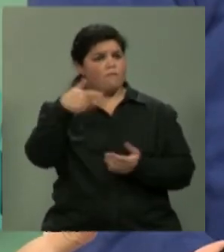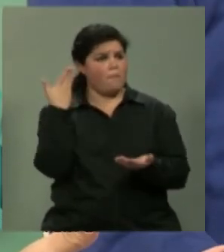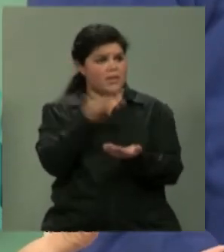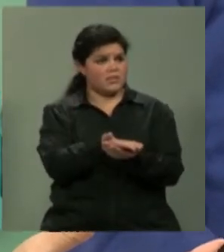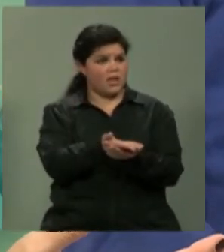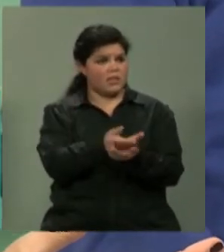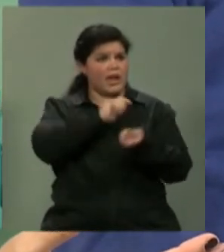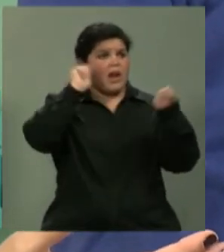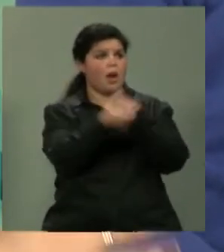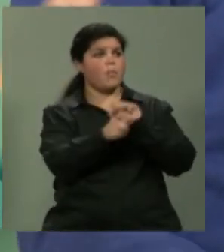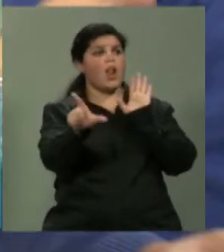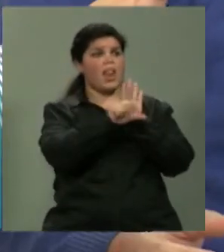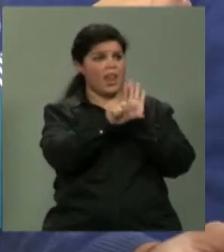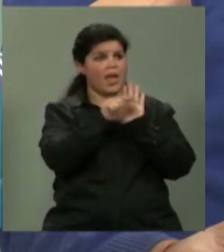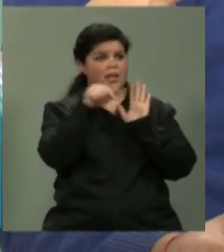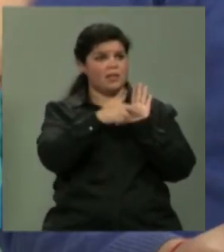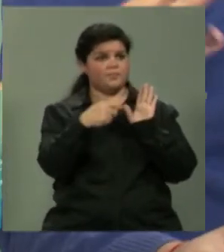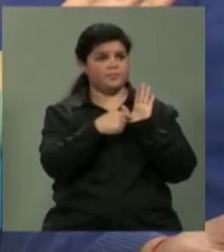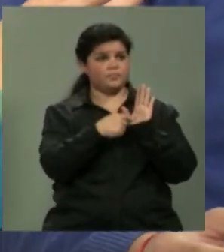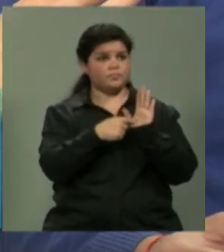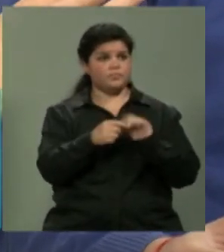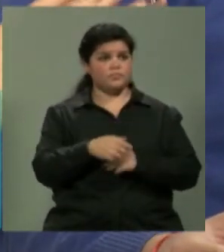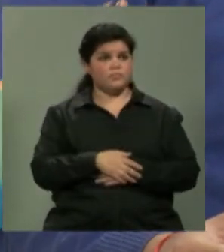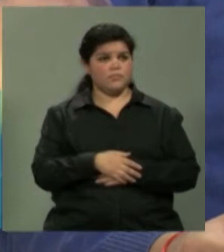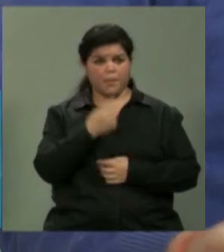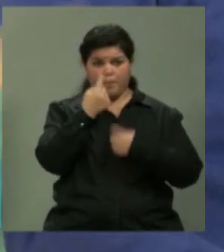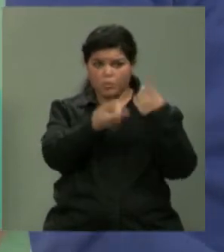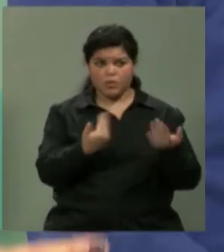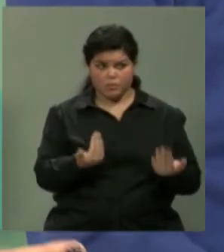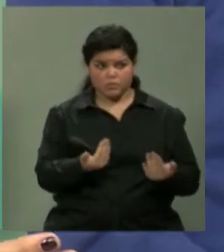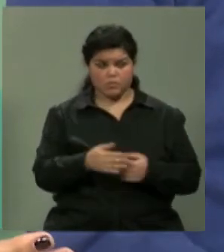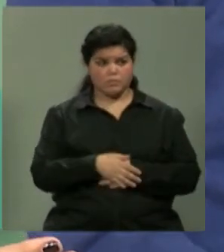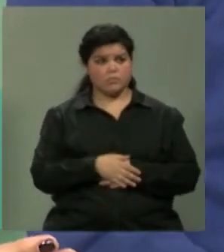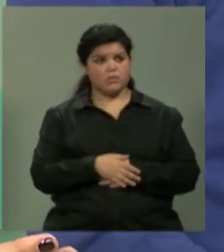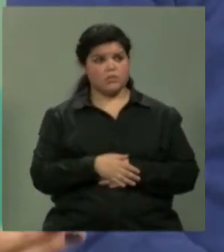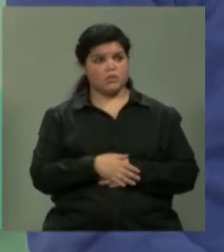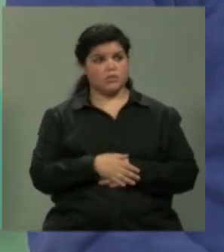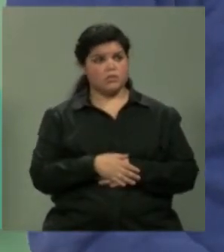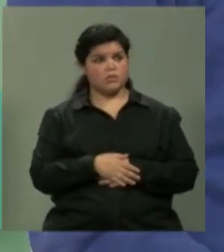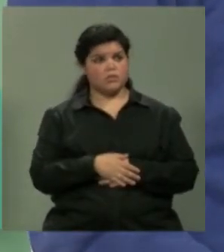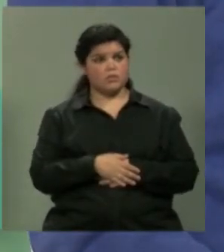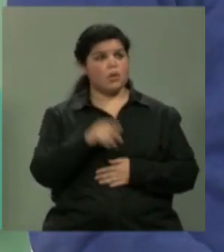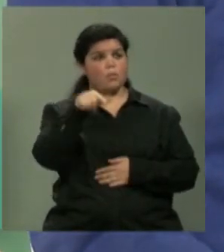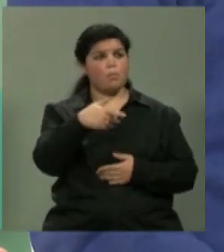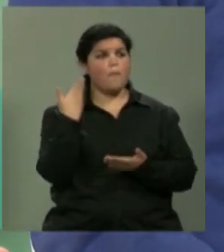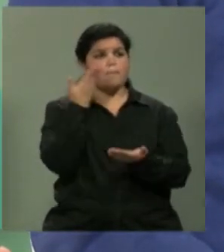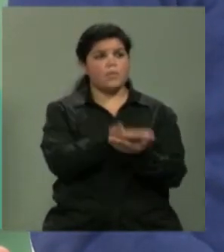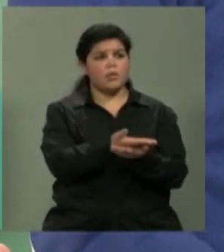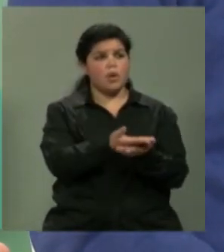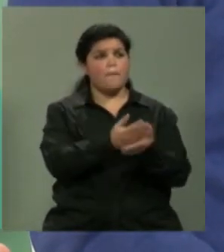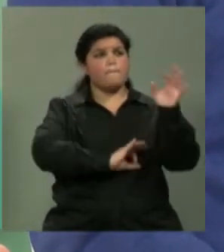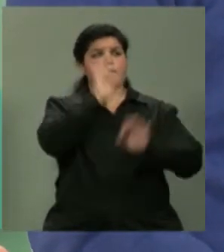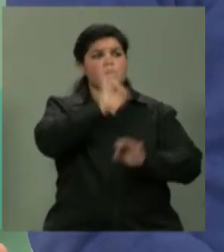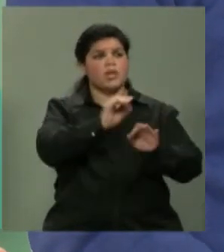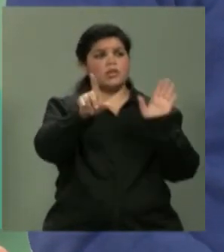para modificar la ley 6.000. Pará, ¿me dejás preguntarte? Bueno, me estabas preguntando. Vos presentaste un proyecto para